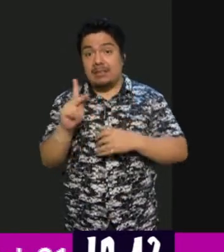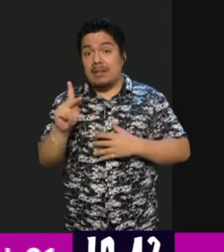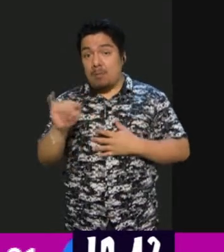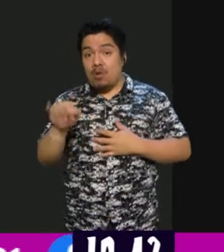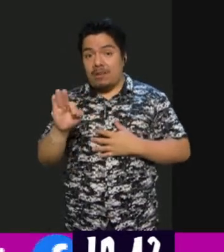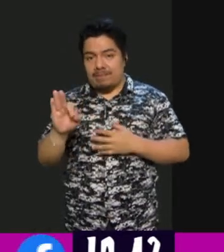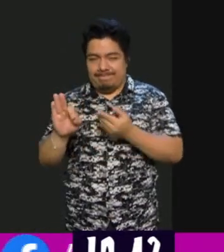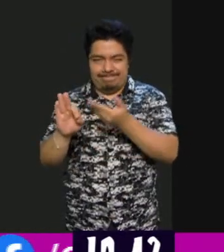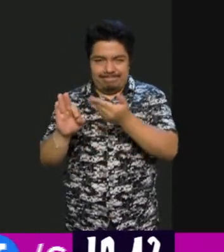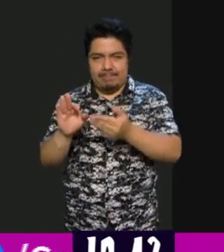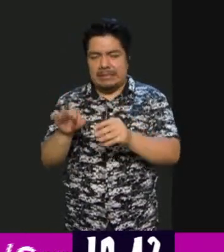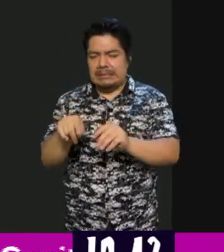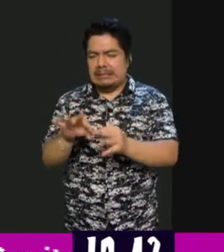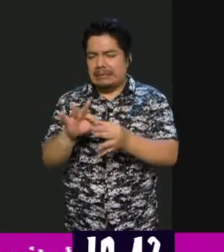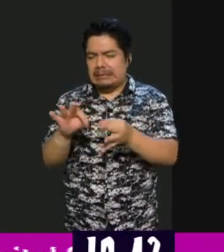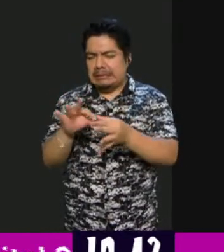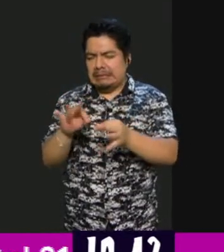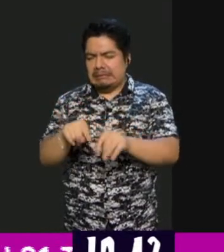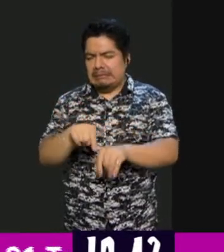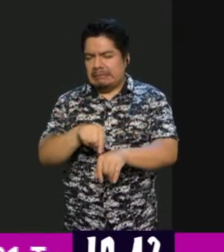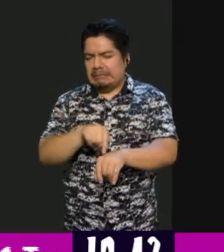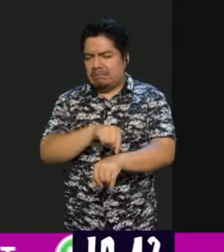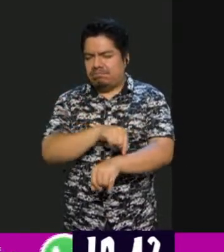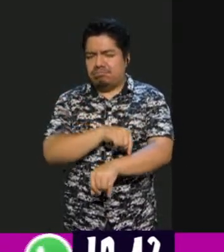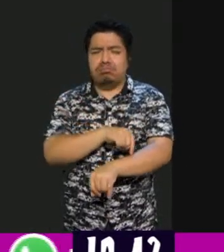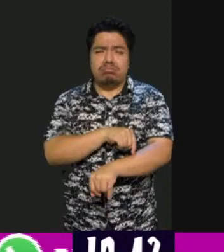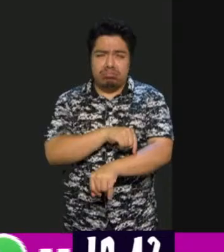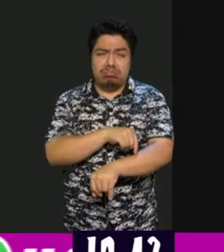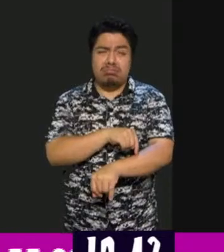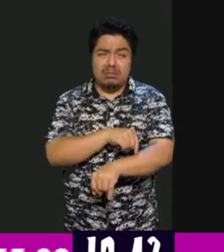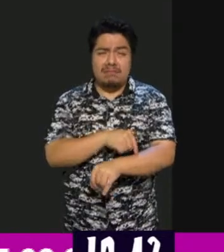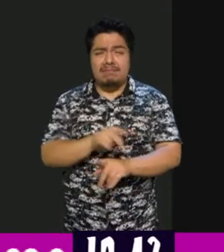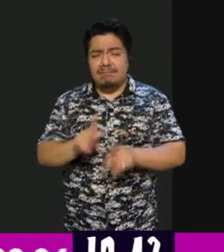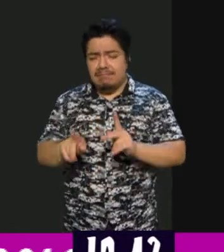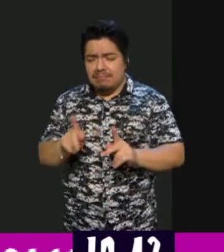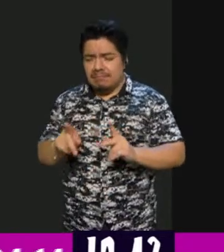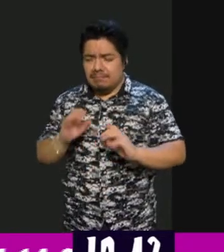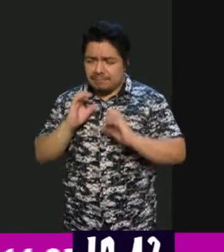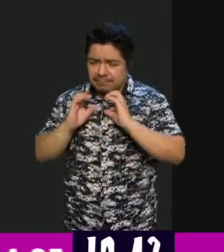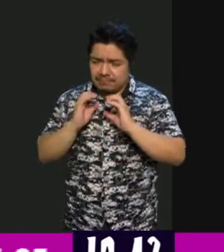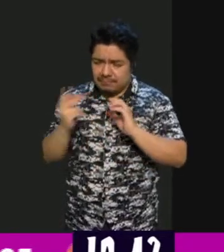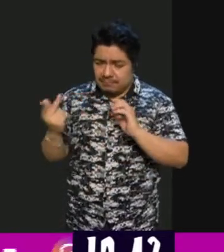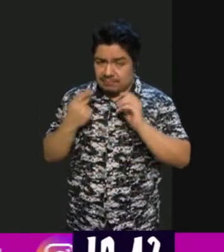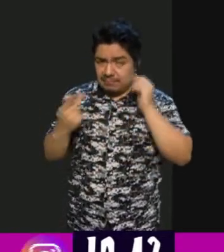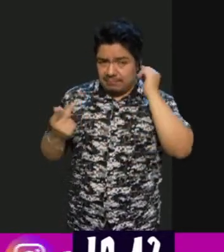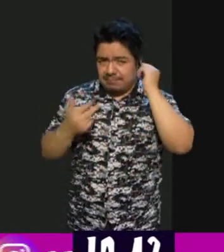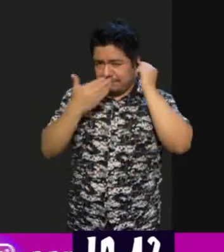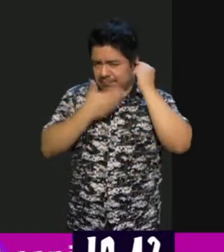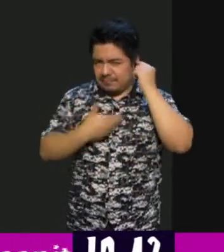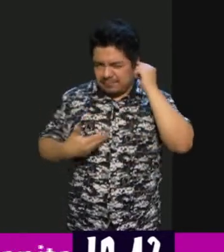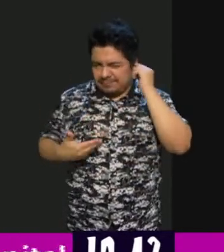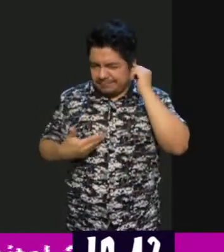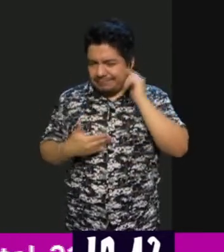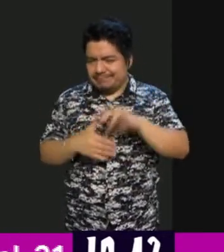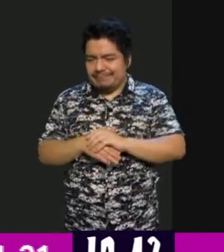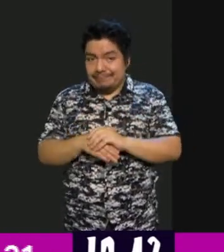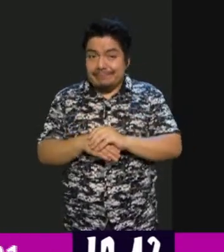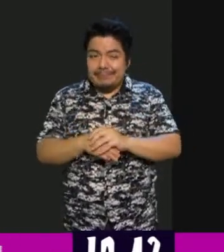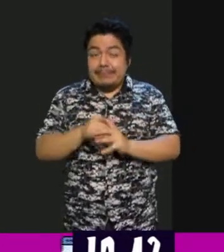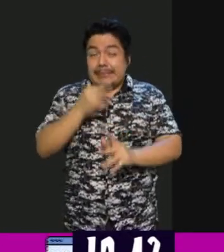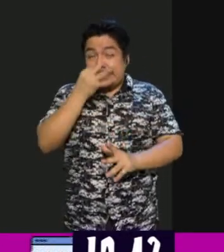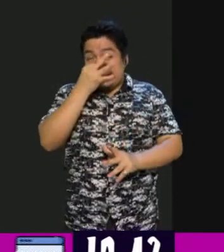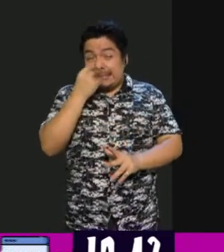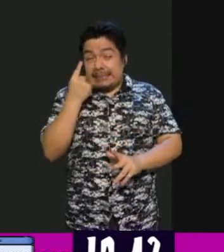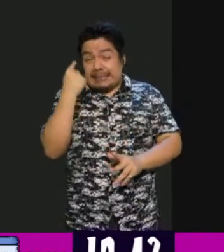Judicial. El Poder Judicial fue tema de conversación entre el presidente y yo de prácticamente 1